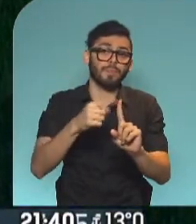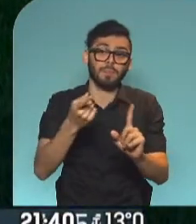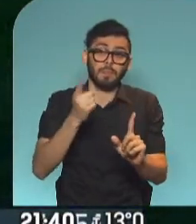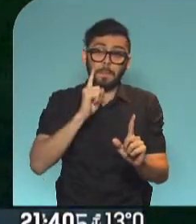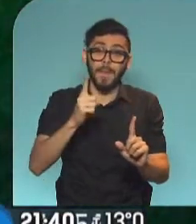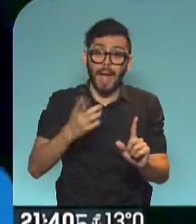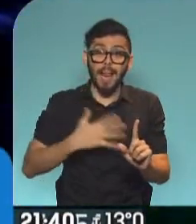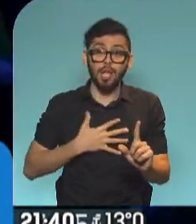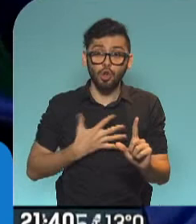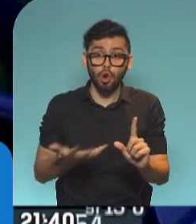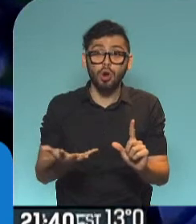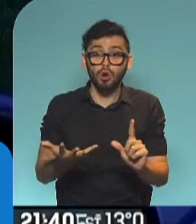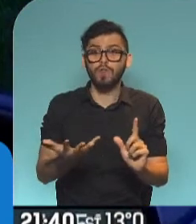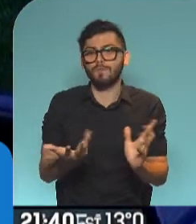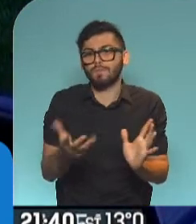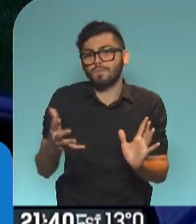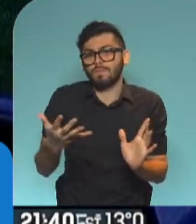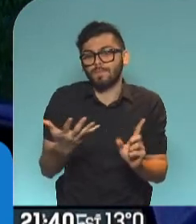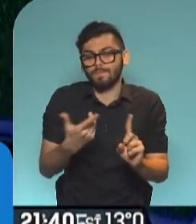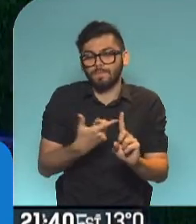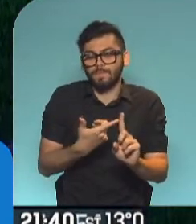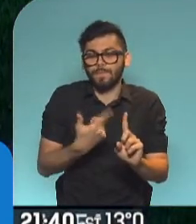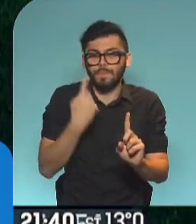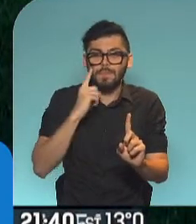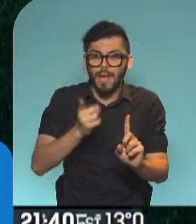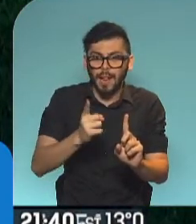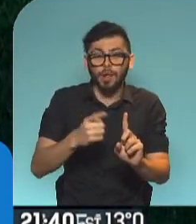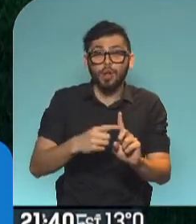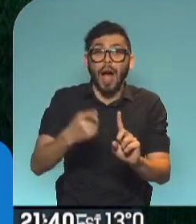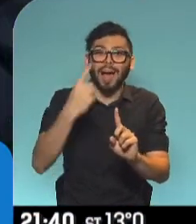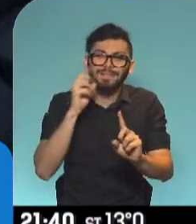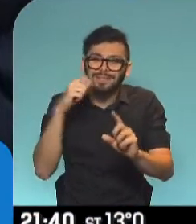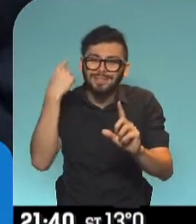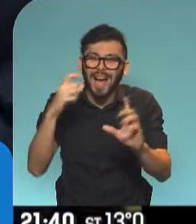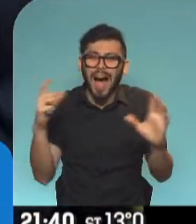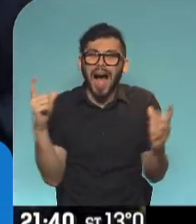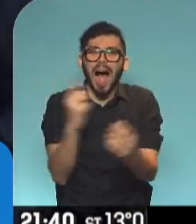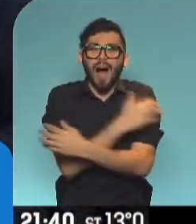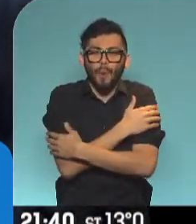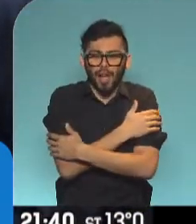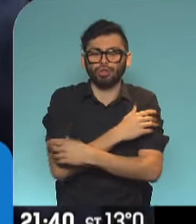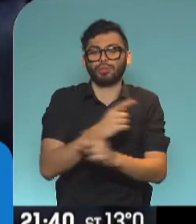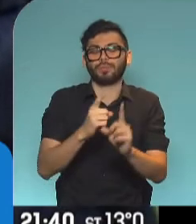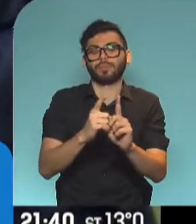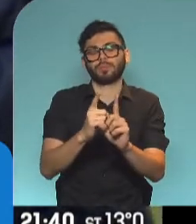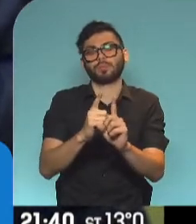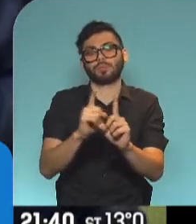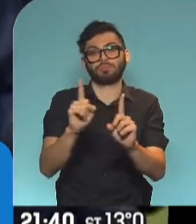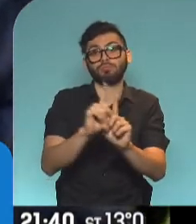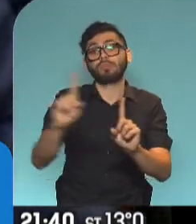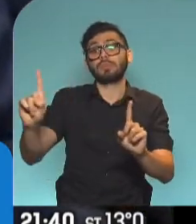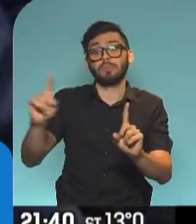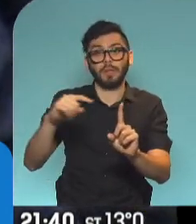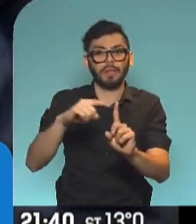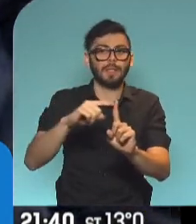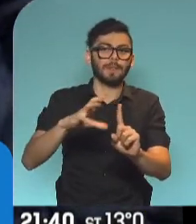riesgo, no tengan duda, Diego Maradona. Este es el abrazo, se le ordenó justamente un